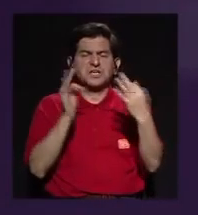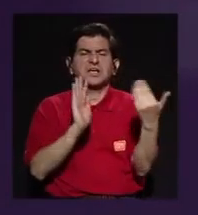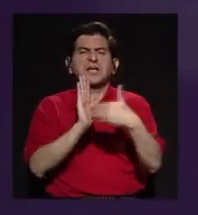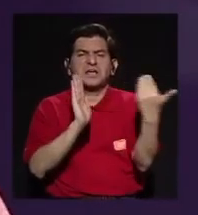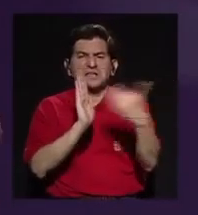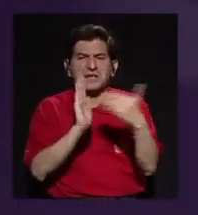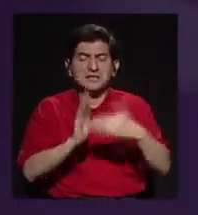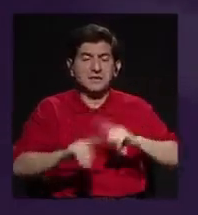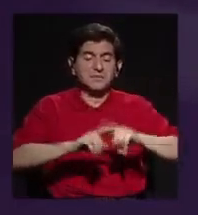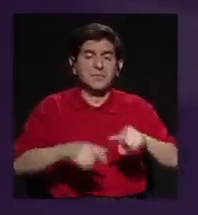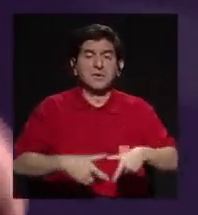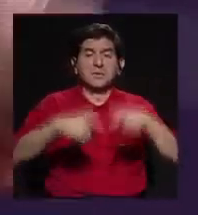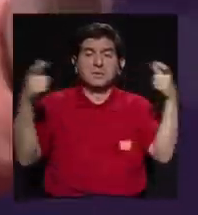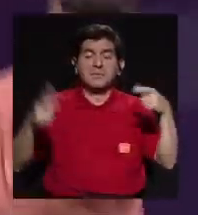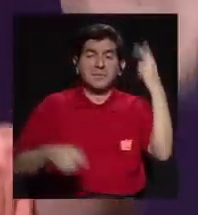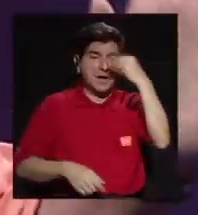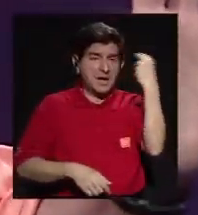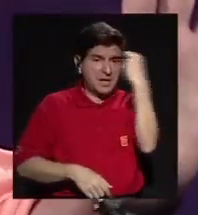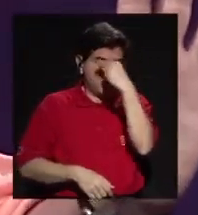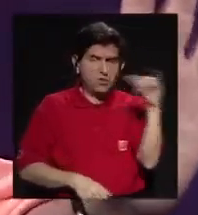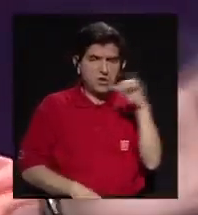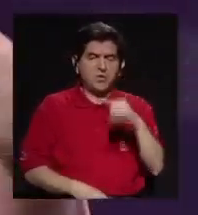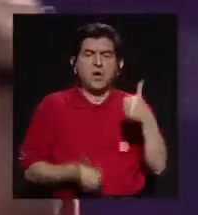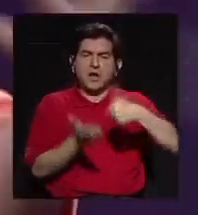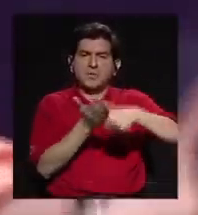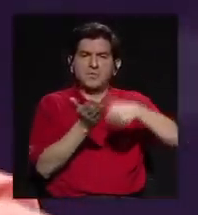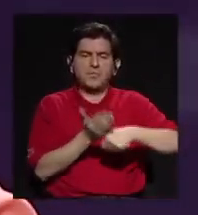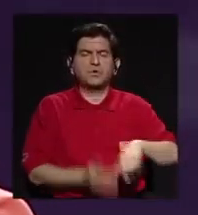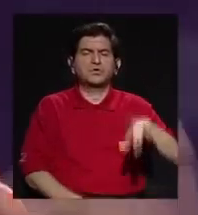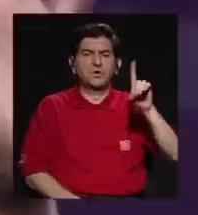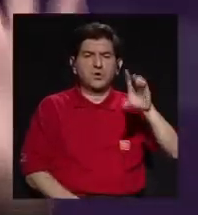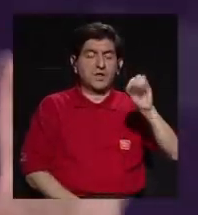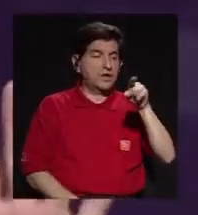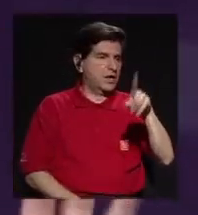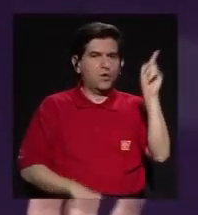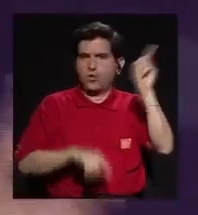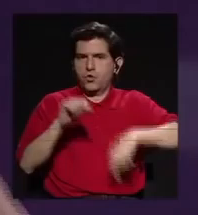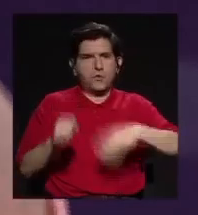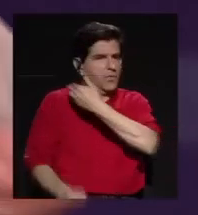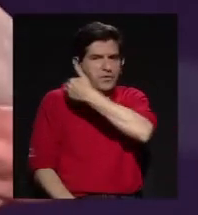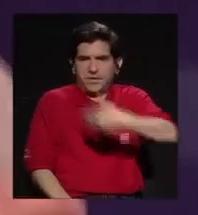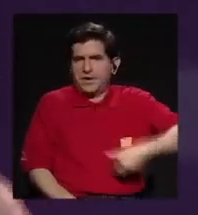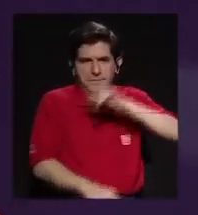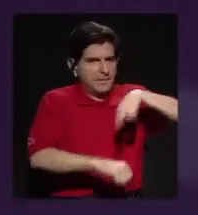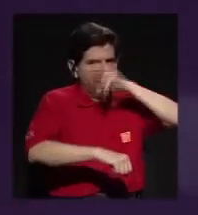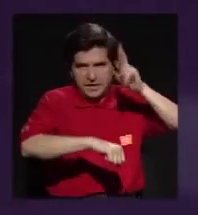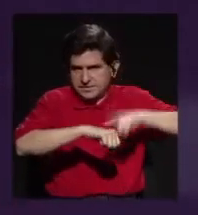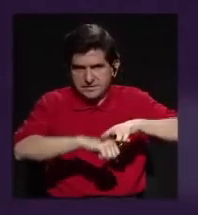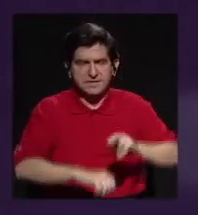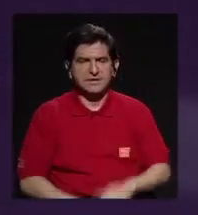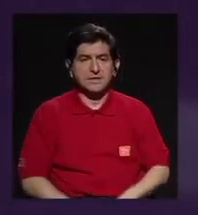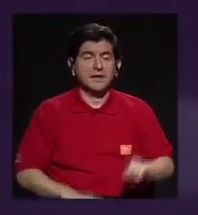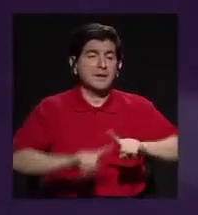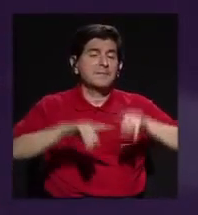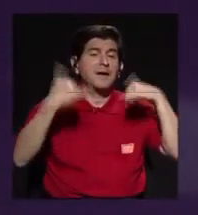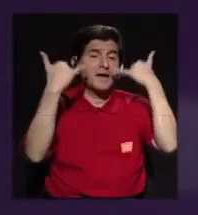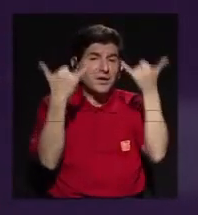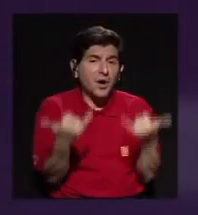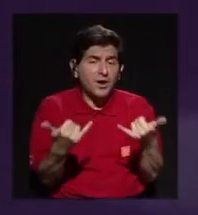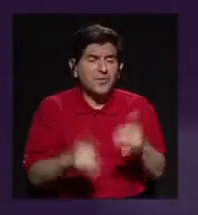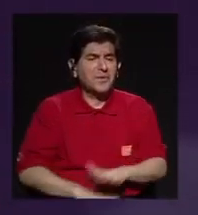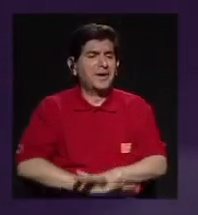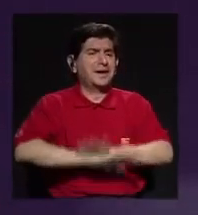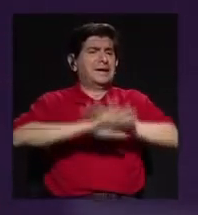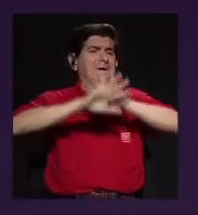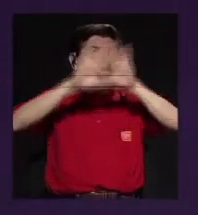probablemente la gran mayoría de los católicos igual votaron por Daniel Oduber, si no, nunca hubiera llegado a la presidencia de la República, ¿verdad? Pero esta vez sí hubo una